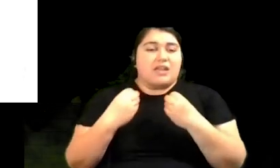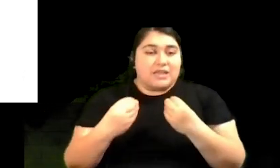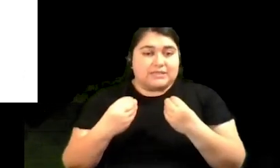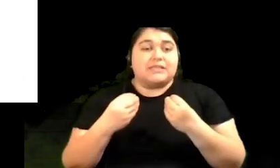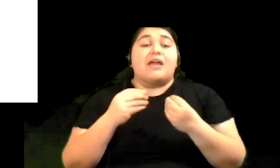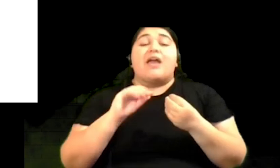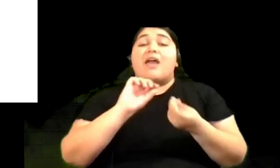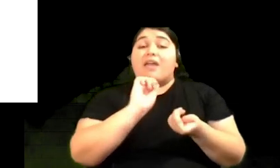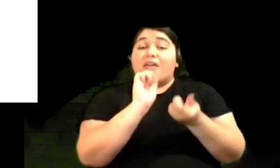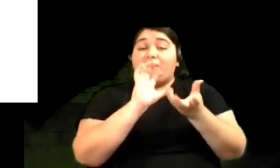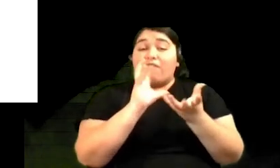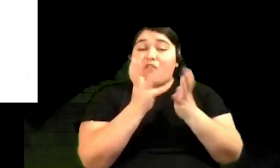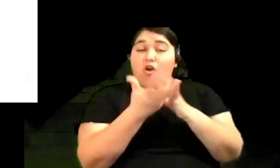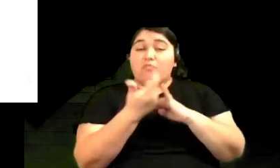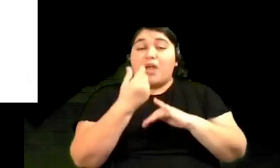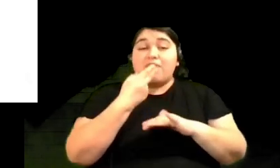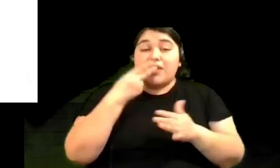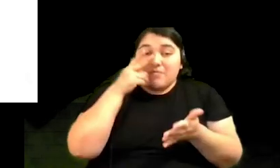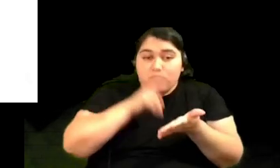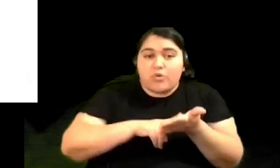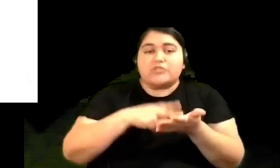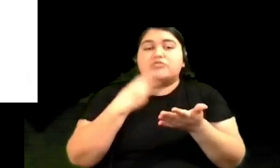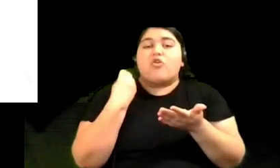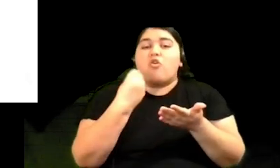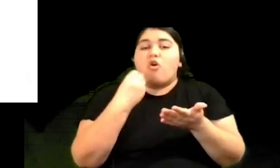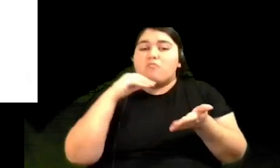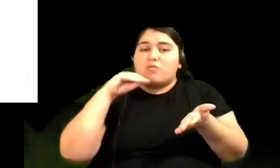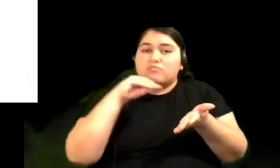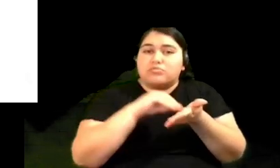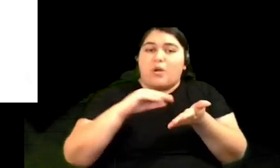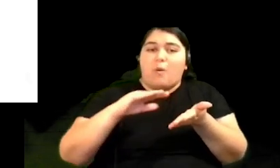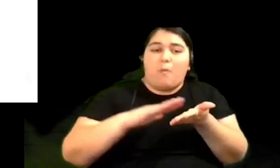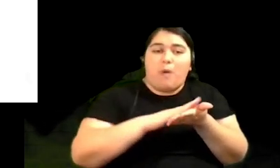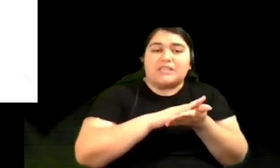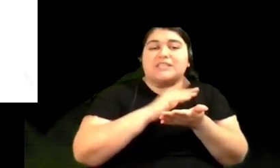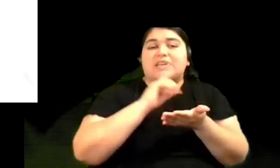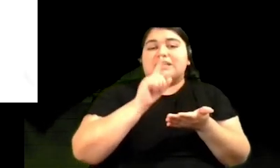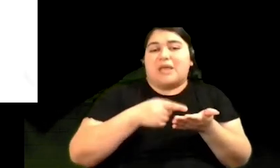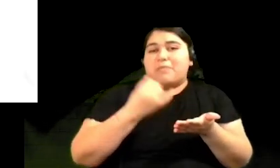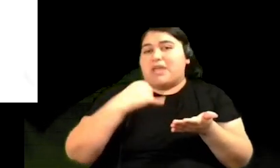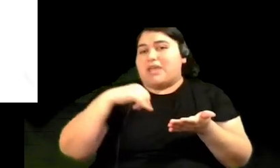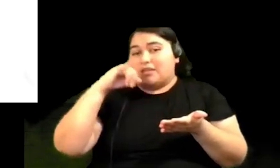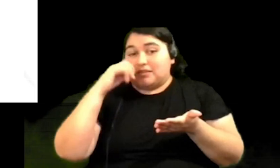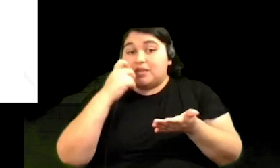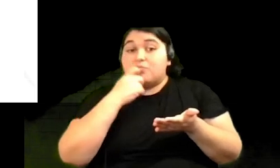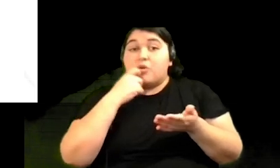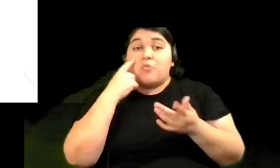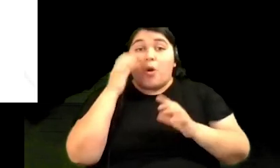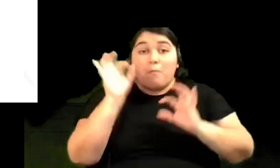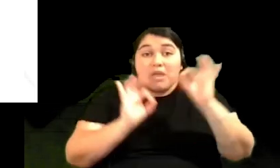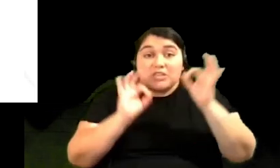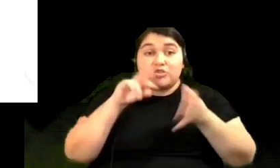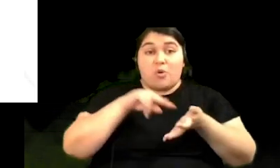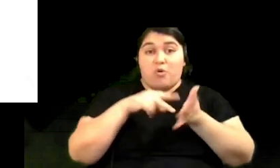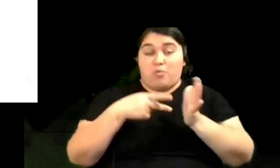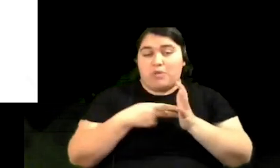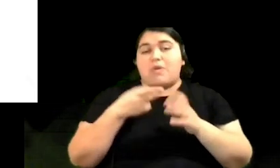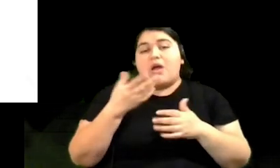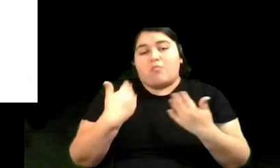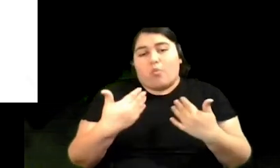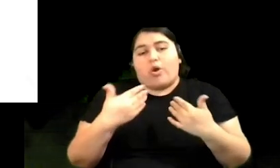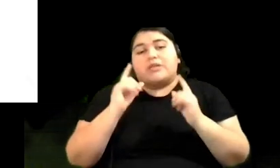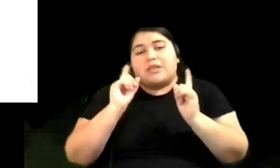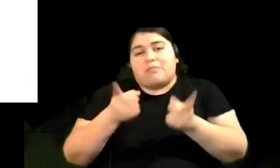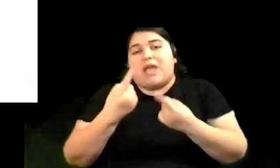el hecho y la base imponible, cómo se configura el hecho imponible y cuál va a ser la base. Si acá hay problemas de medición, tengan en cuenta que puede haber algún tipo de